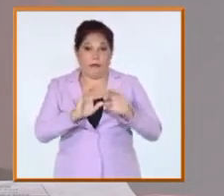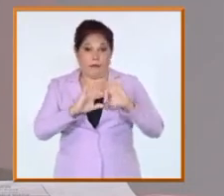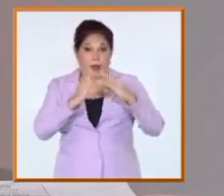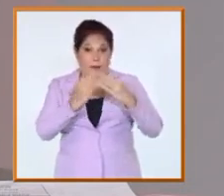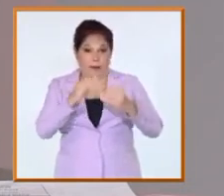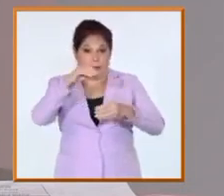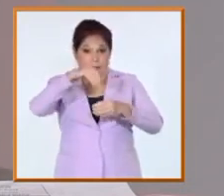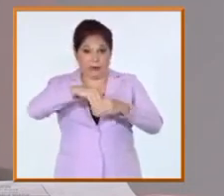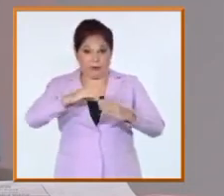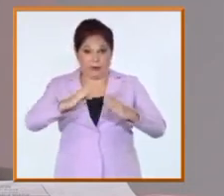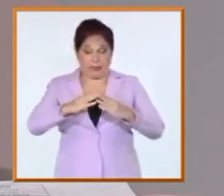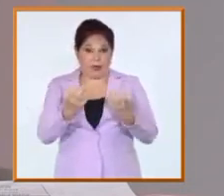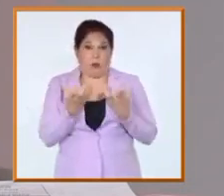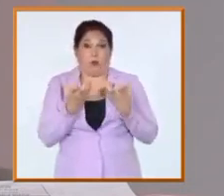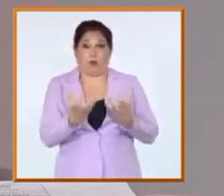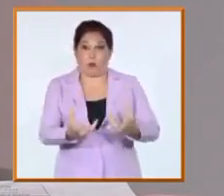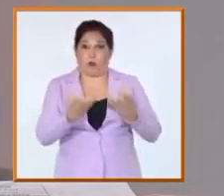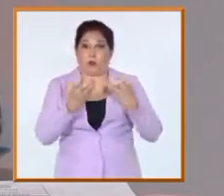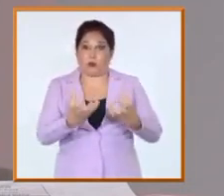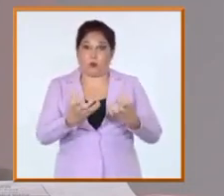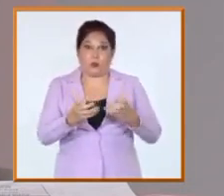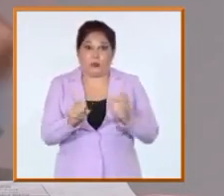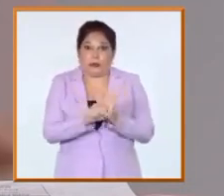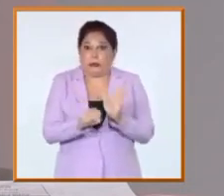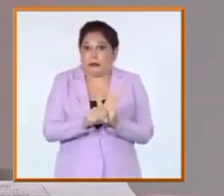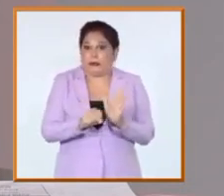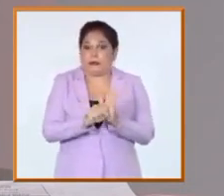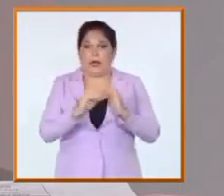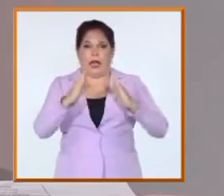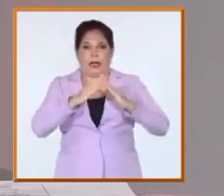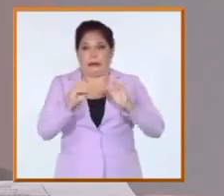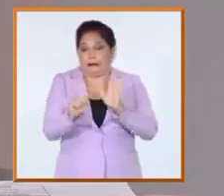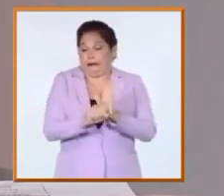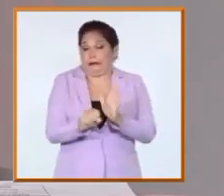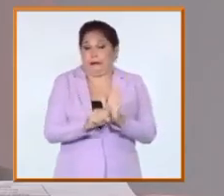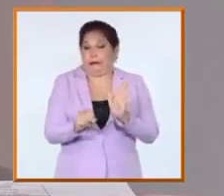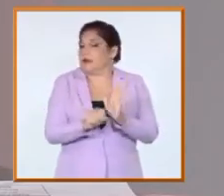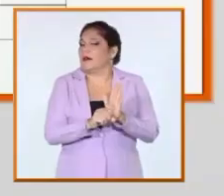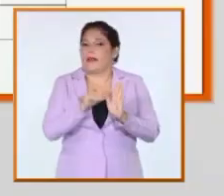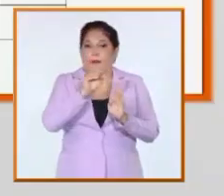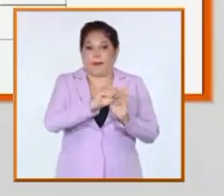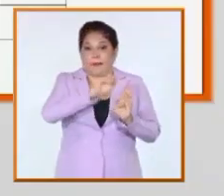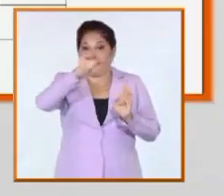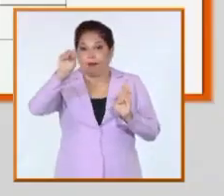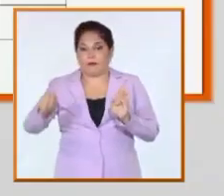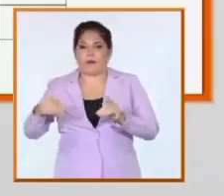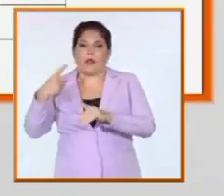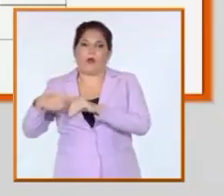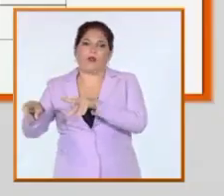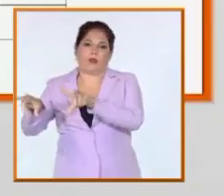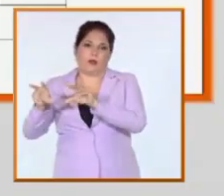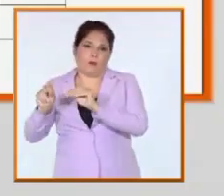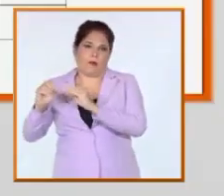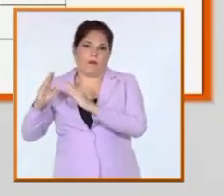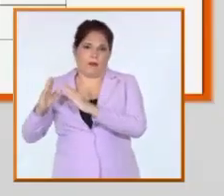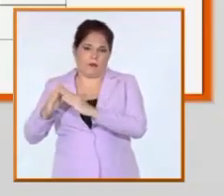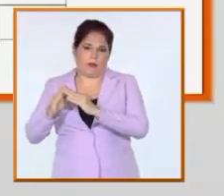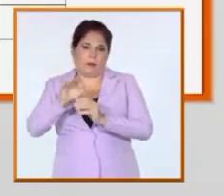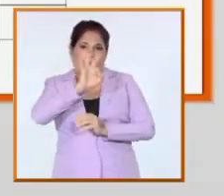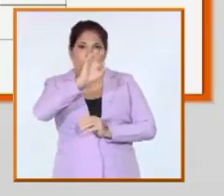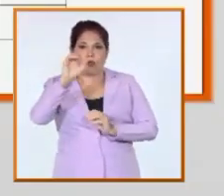que viven en tres generaciones en una misma vivienda y eso también se tuvo en cuenta